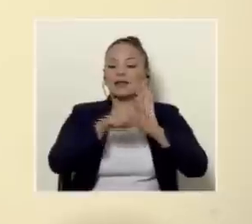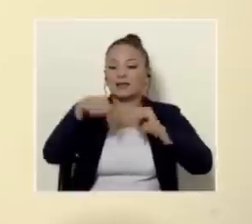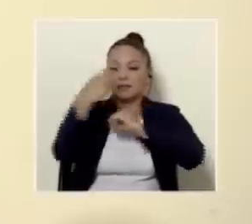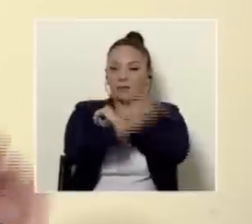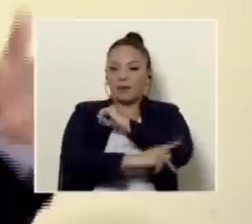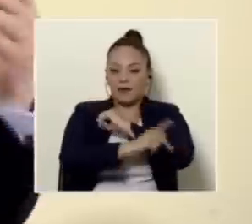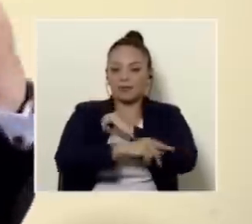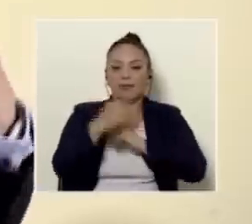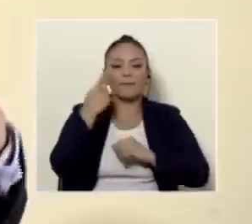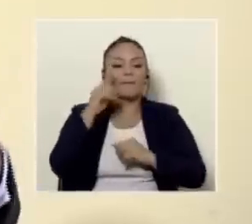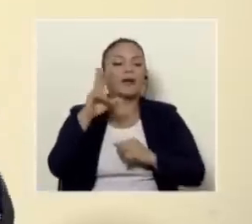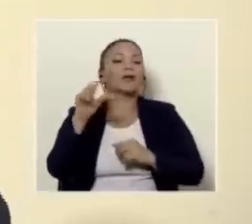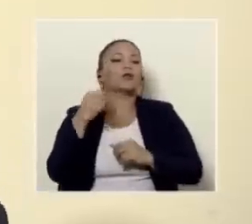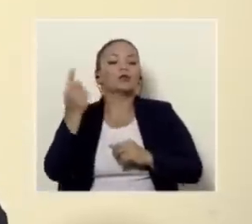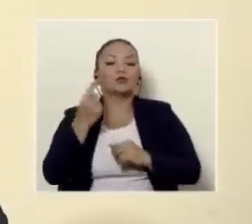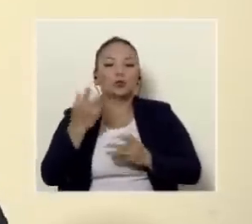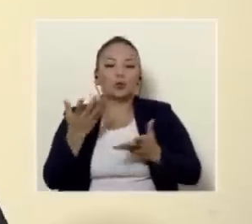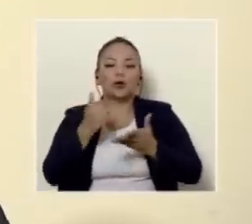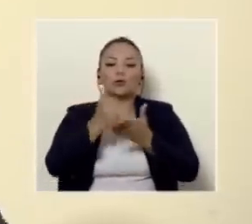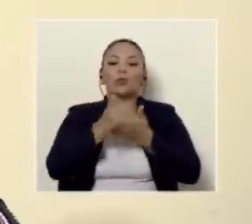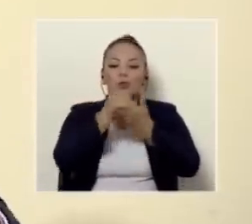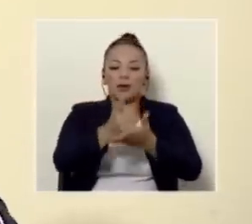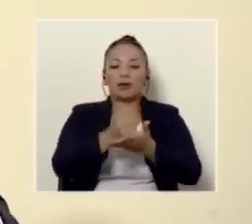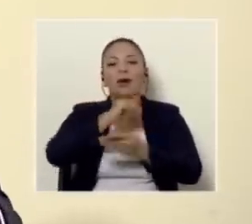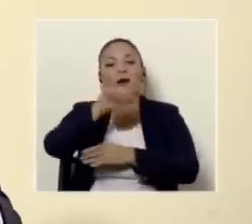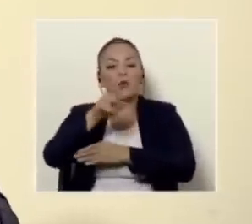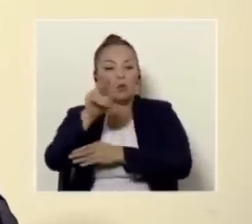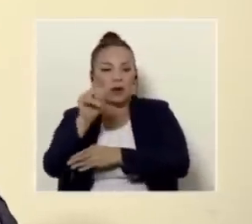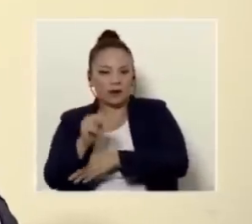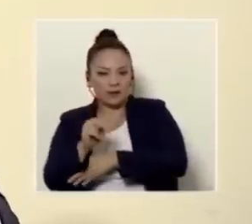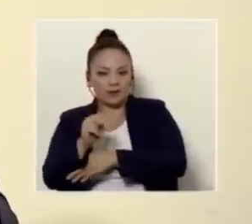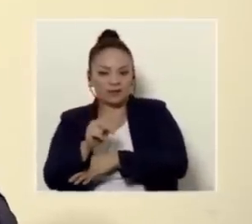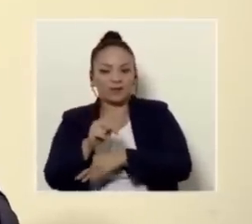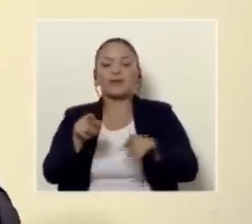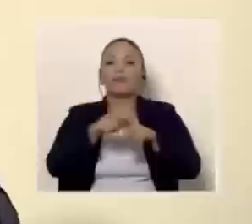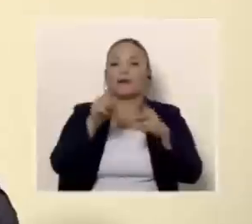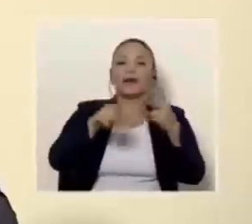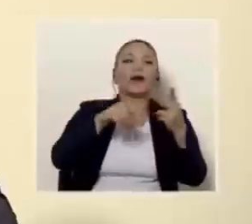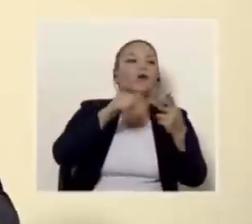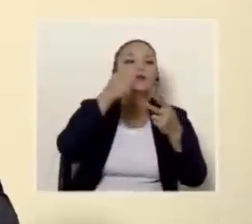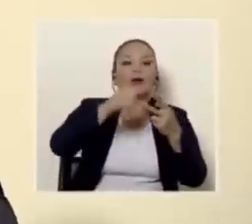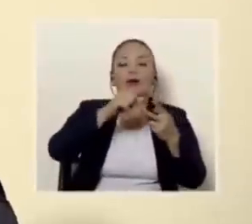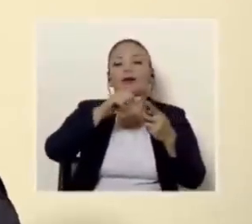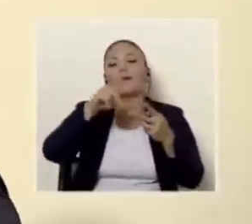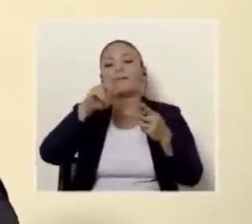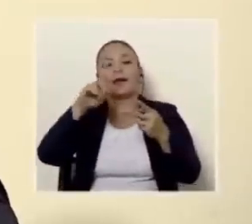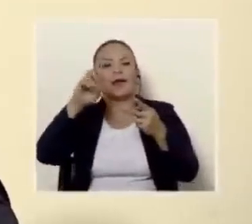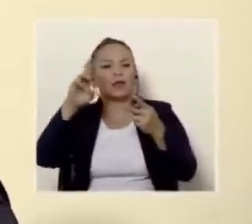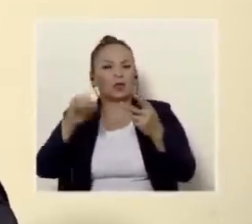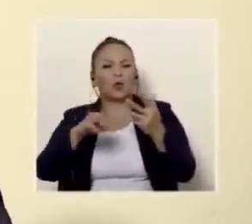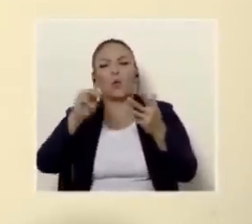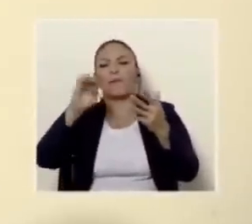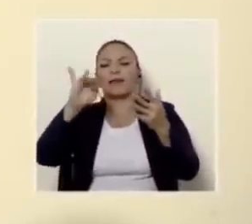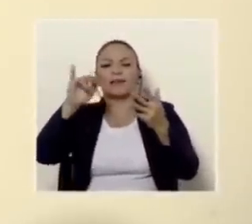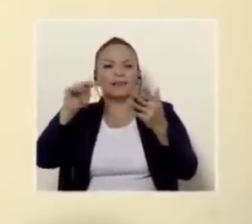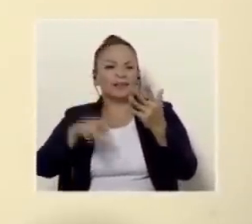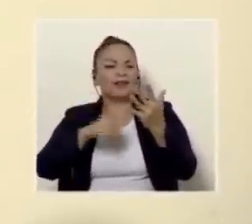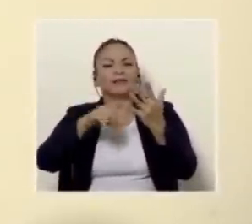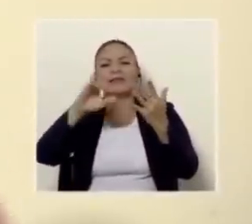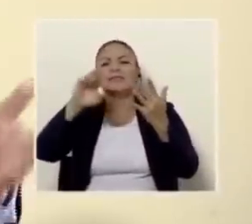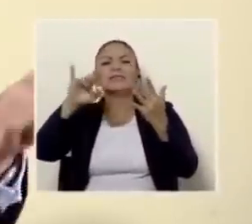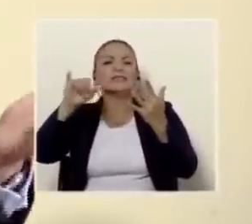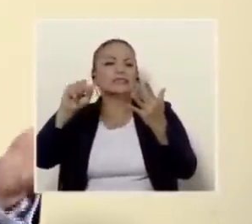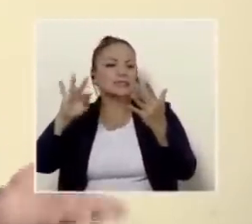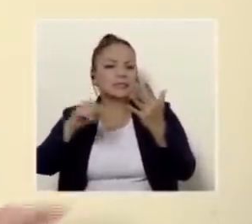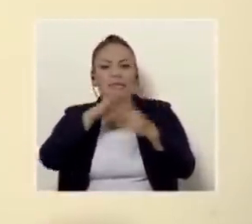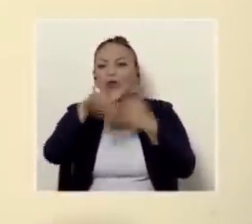este país para no solo ayudarle a Juan, sino a Pedro, Mateo, Marina, Cristina, a todos los que había que